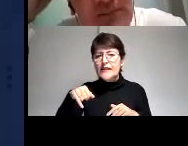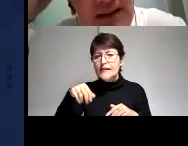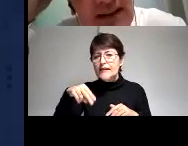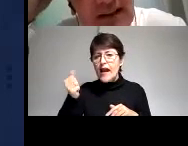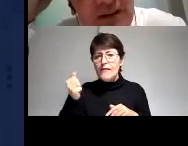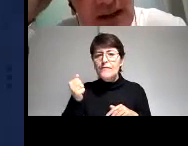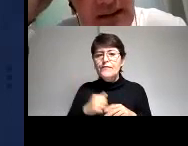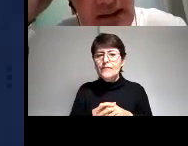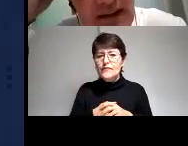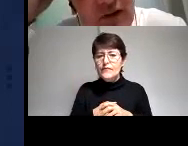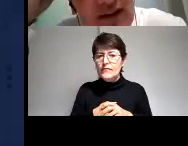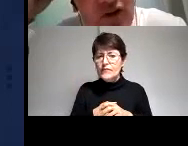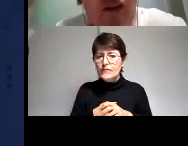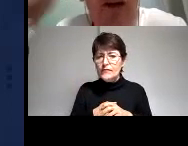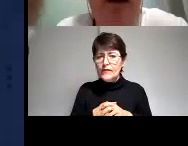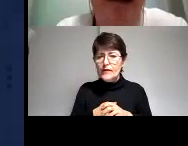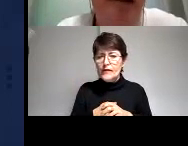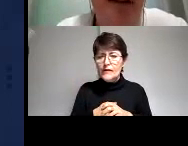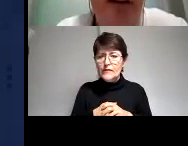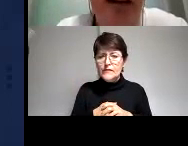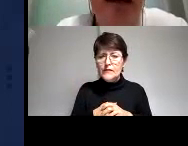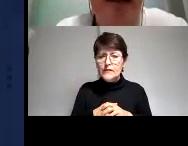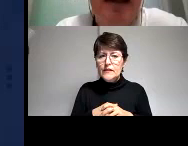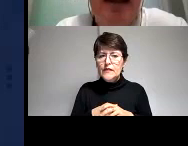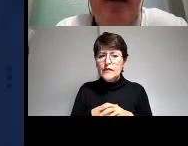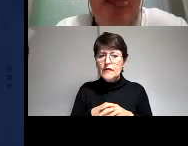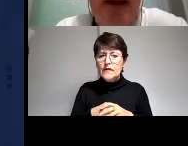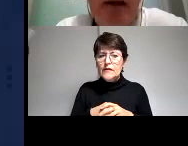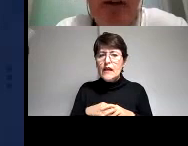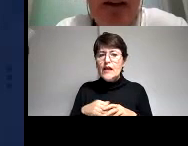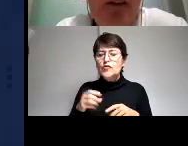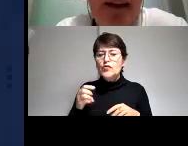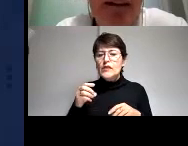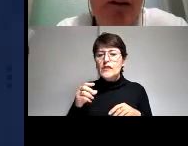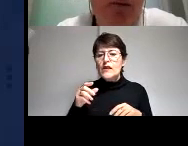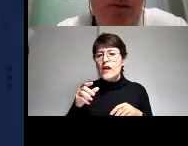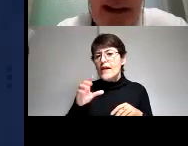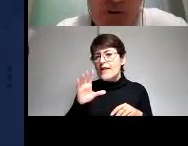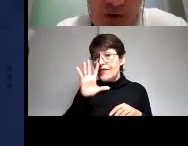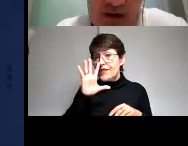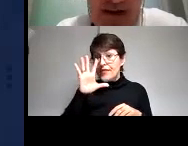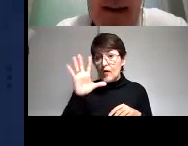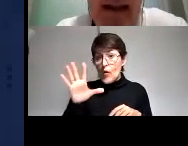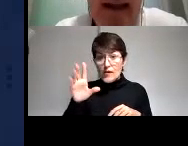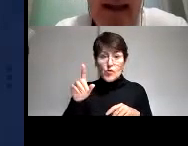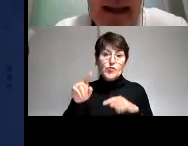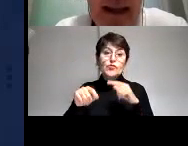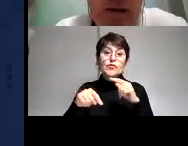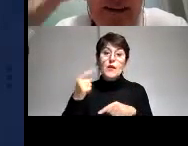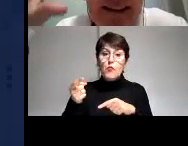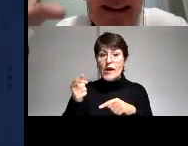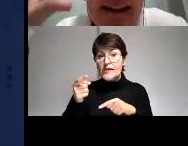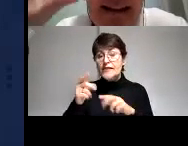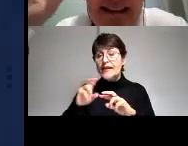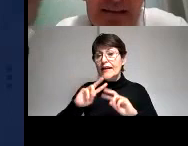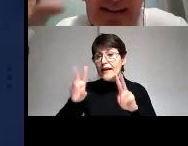se pierden los derechos si no hay una reedición. Los derechos de la editorial vuelven al autor. Entonces,